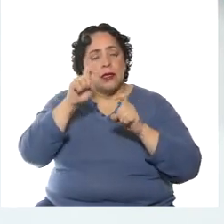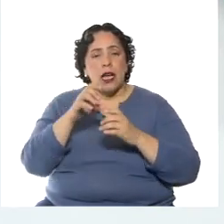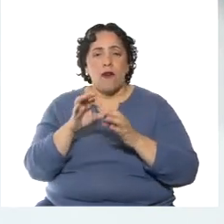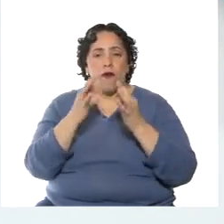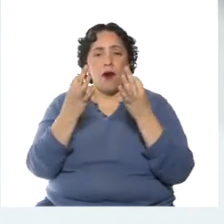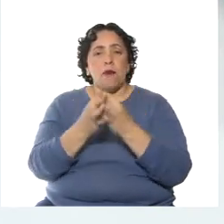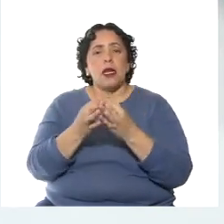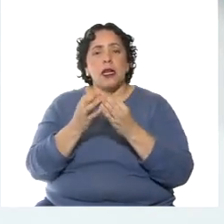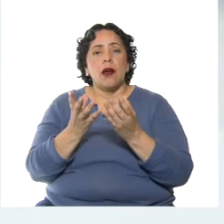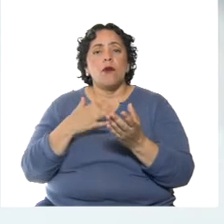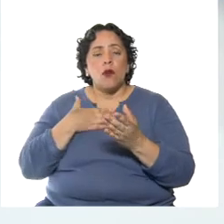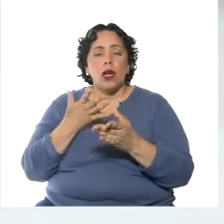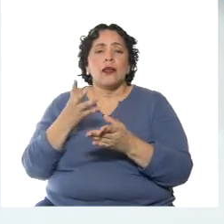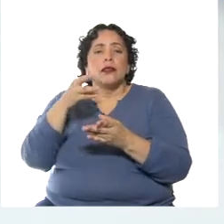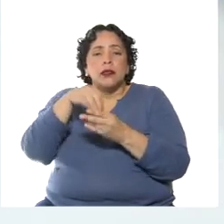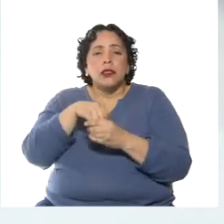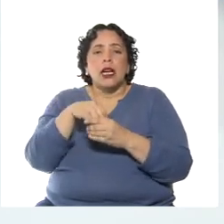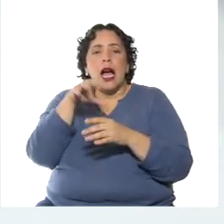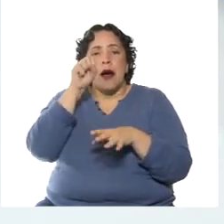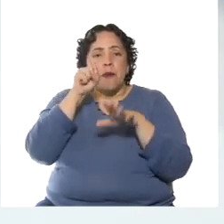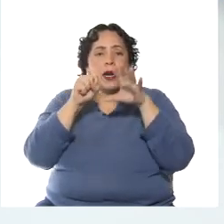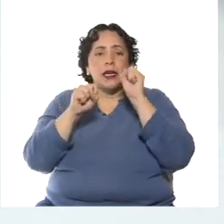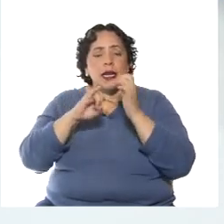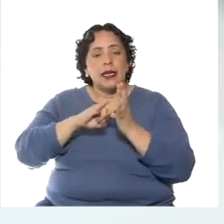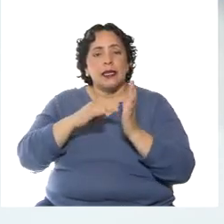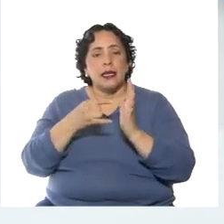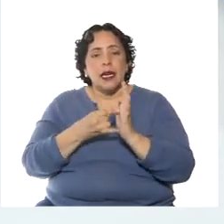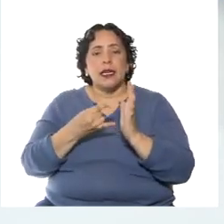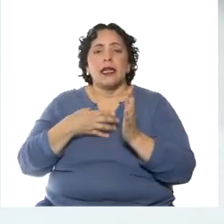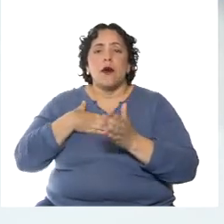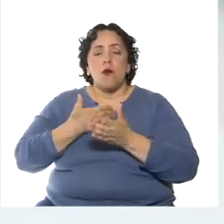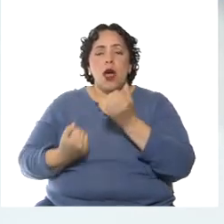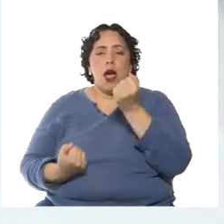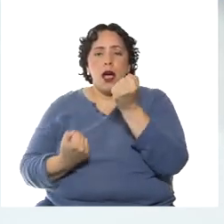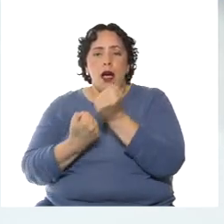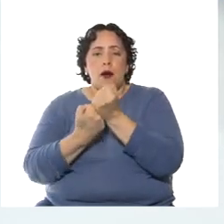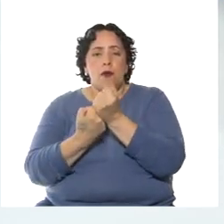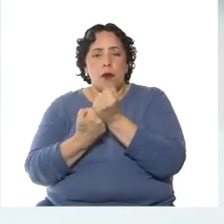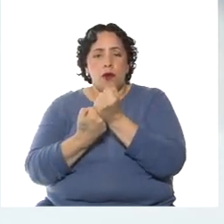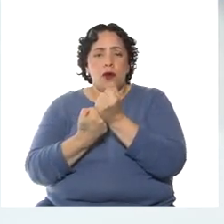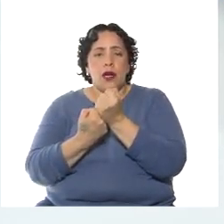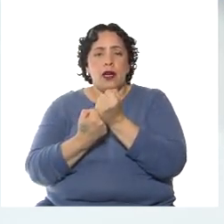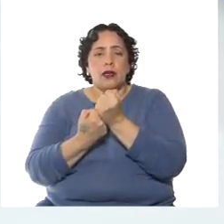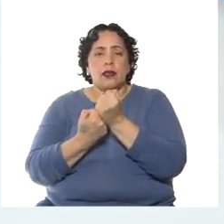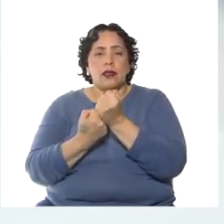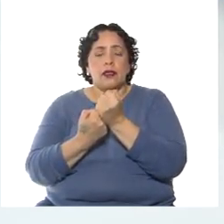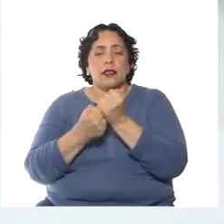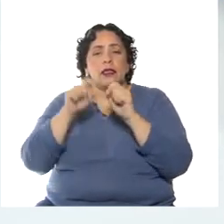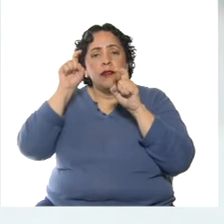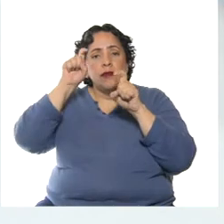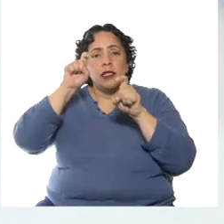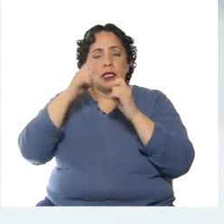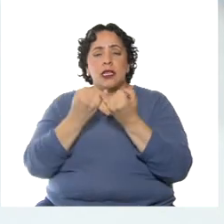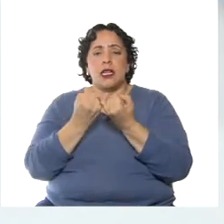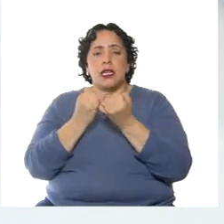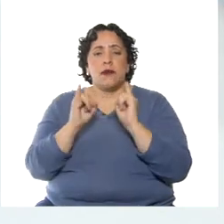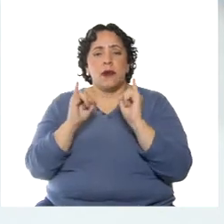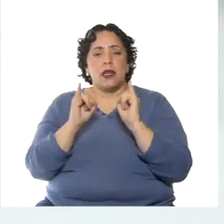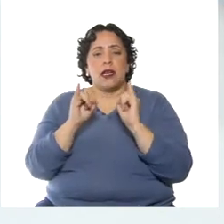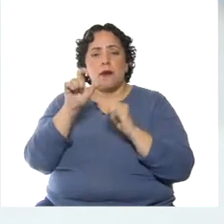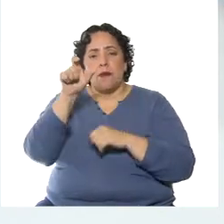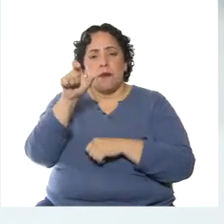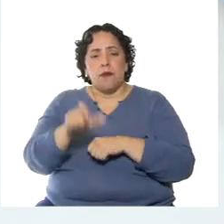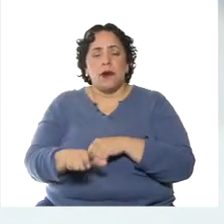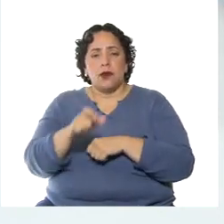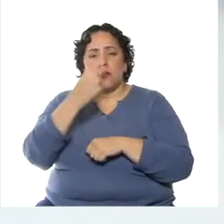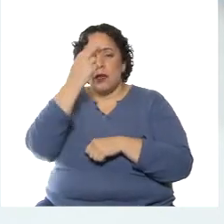involucrarse en ese proceso de aprender cada una de estas técnicas para poder apoyar y, por supuesto, formar desde la autonomía e independencia